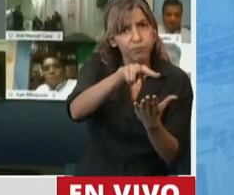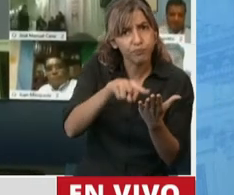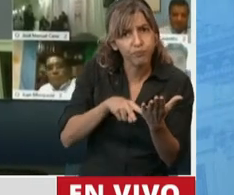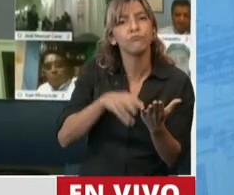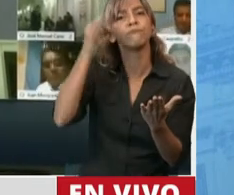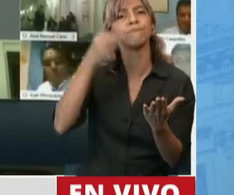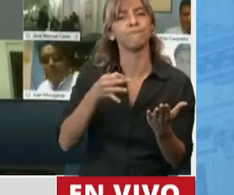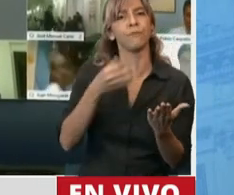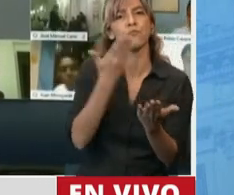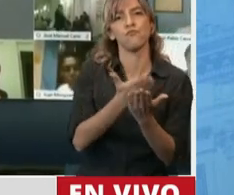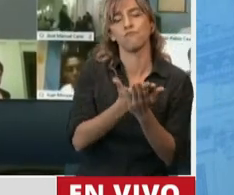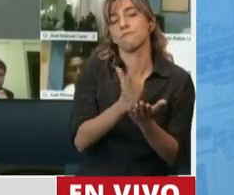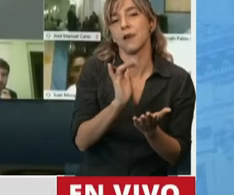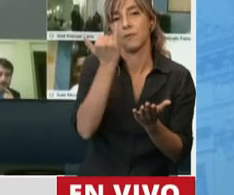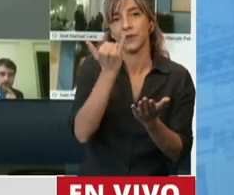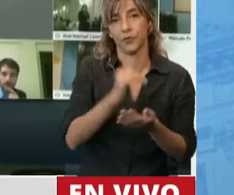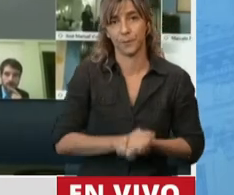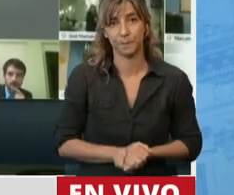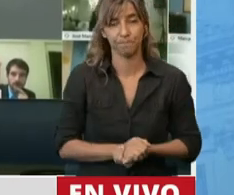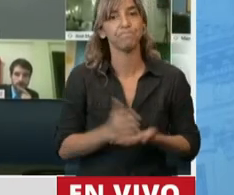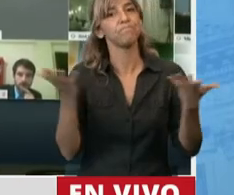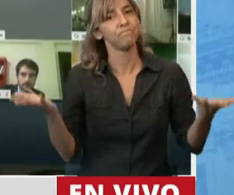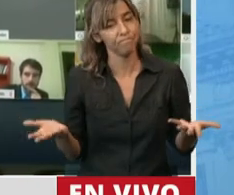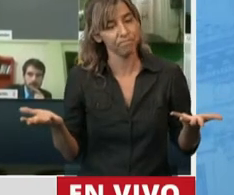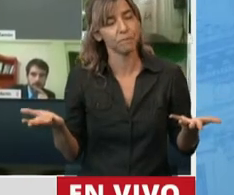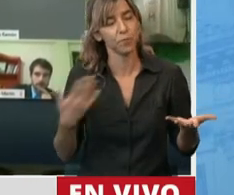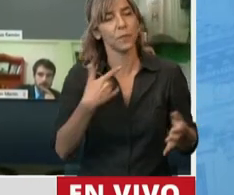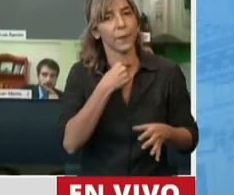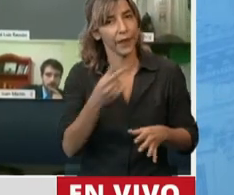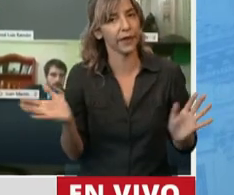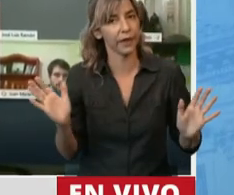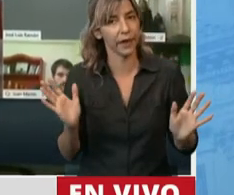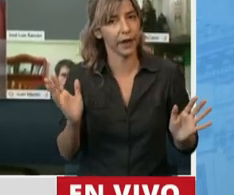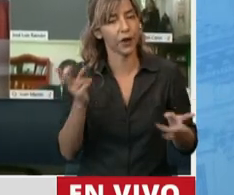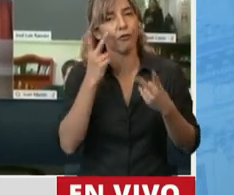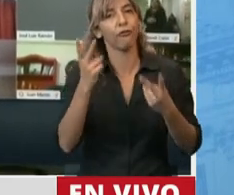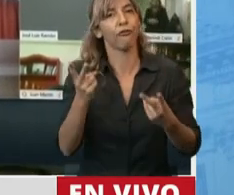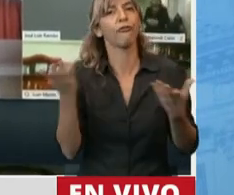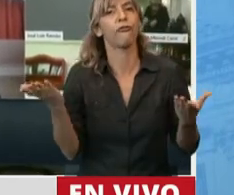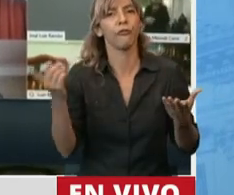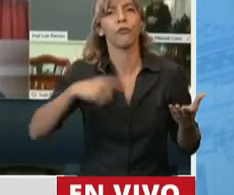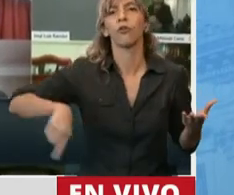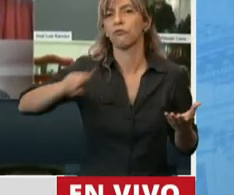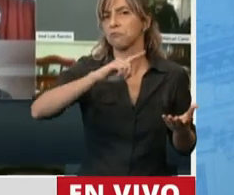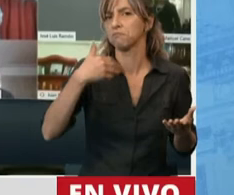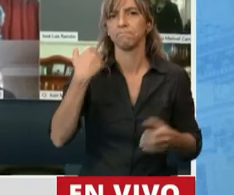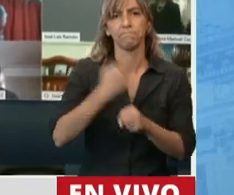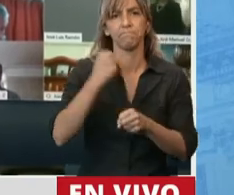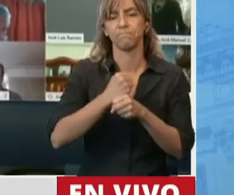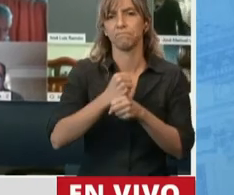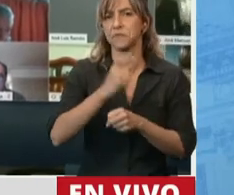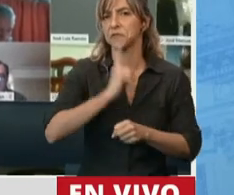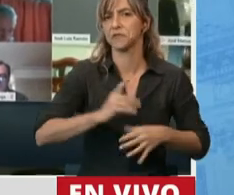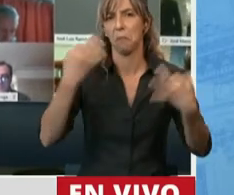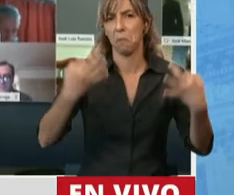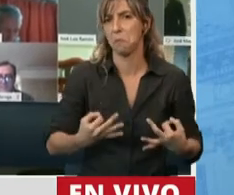Sin embargo, señor presidente, no quiero dejar de destacar la seriedad con la que hemos trabajado desde mi bloque, desde